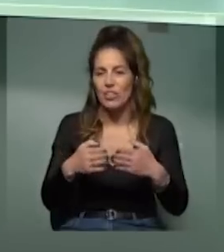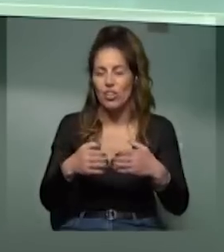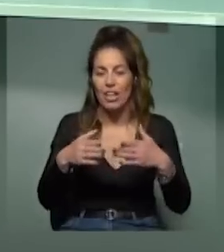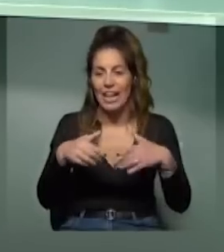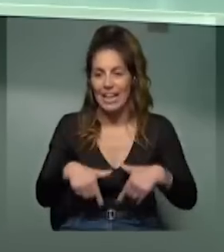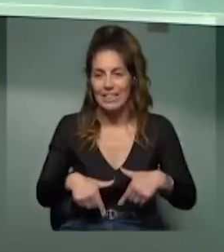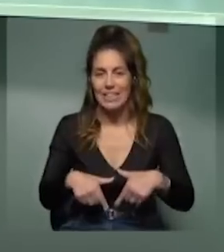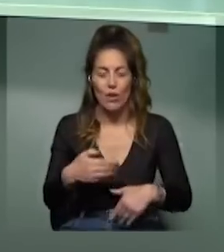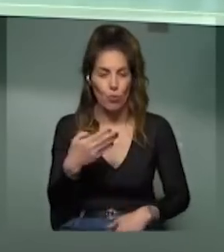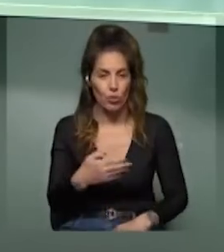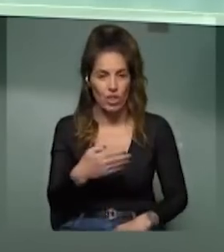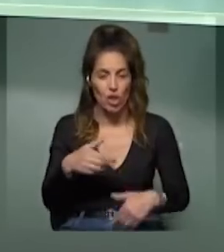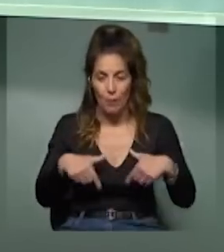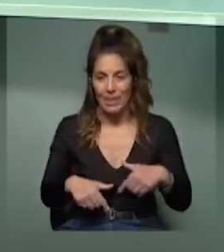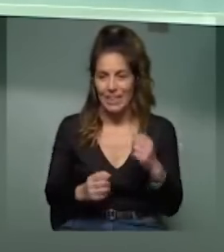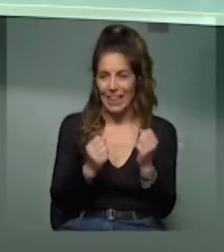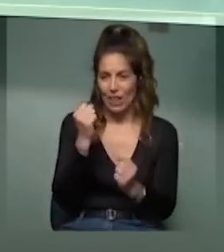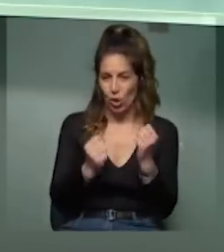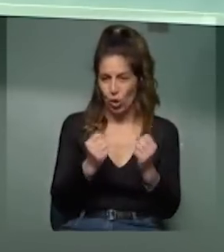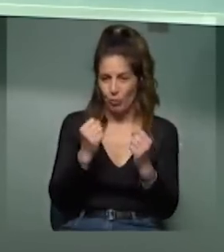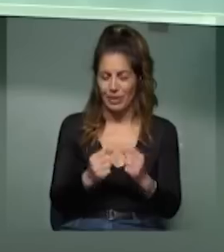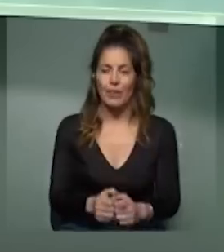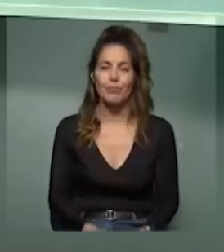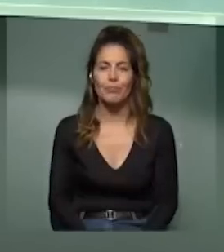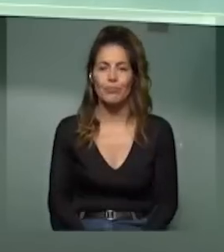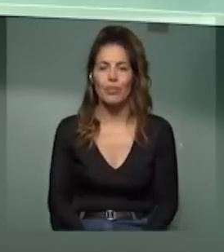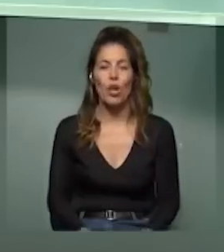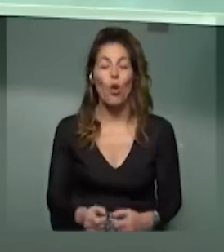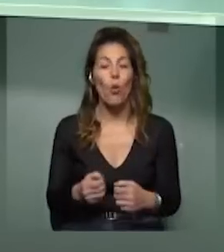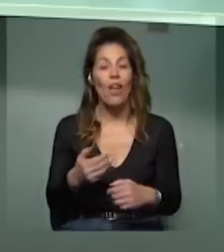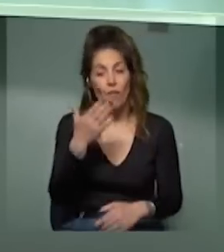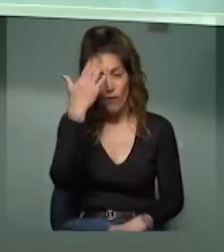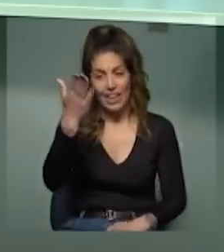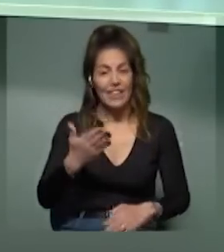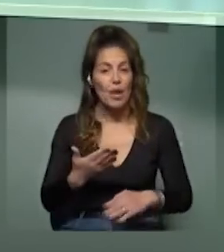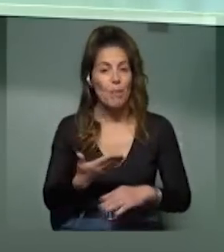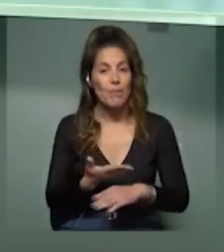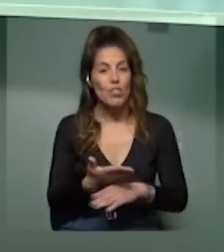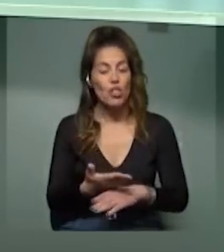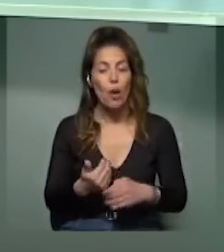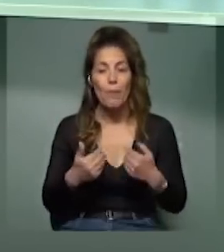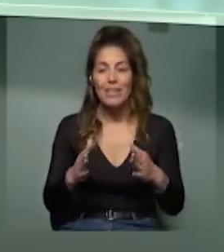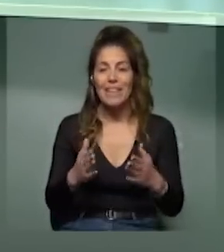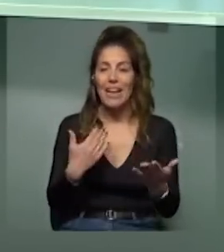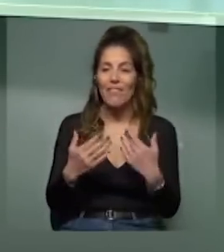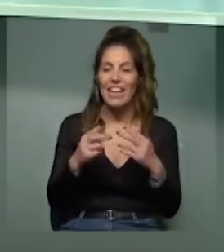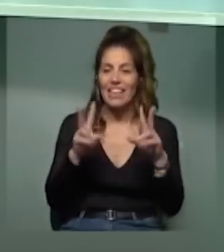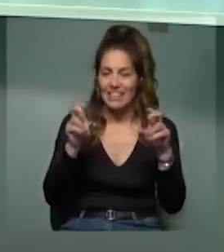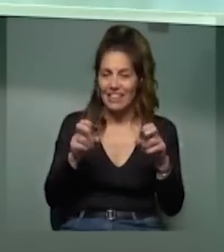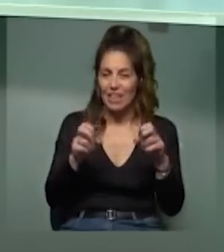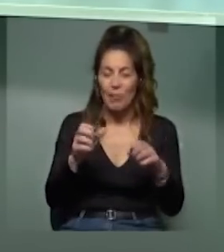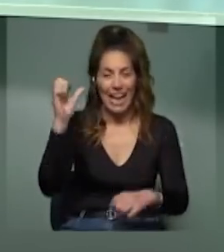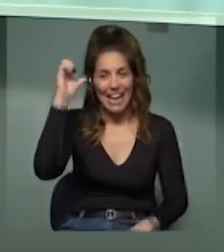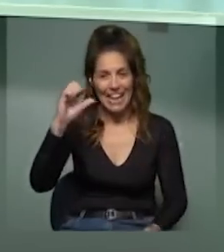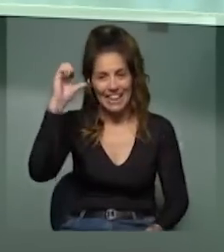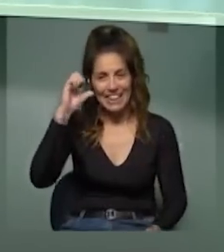bustillo y a la minista de economía a Susana arbeleche y cuando el frente amplio solicitó empezar a tratar este tema los sediles del sector